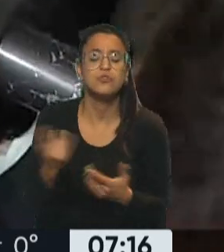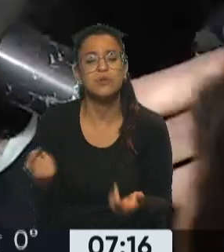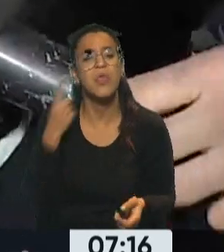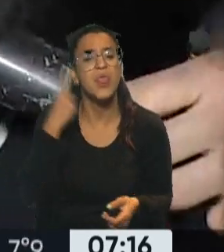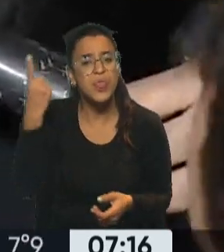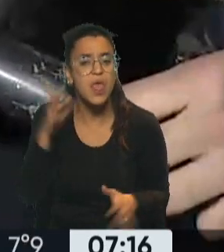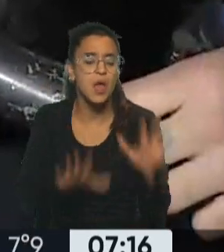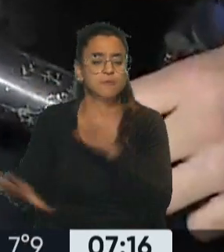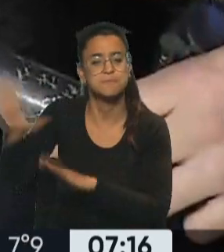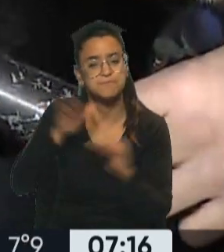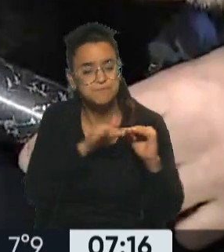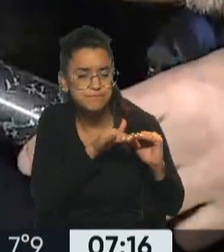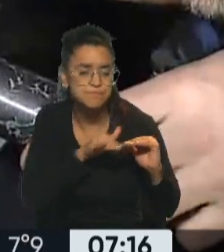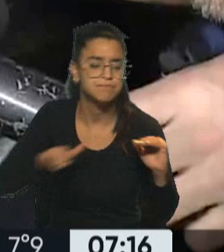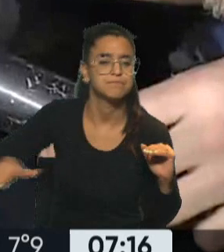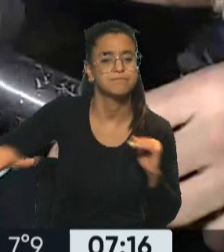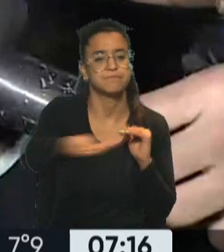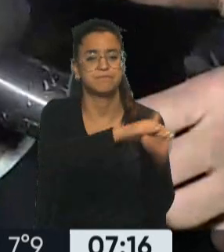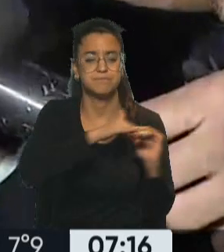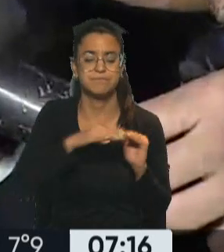de armonizar